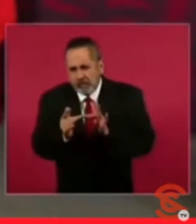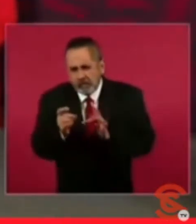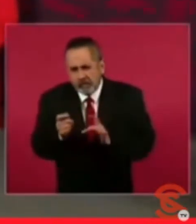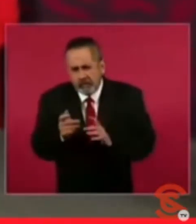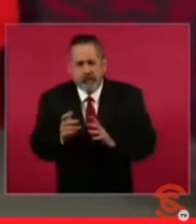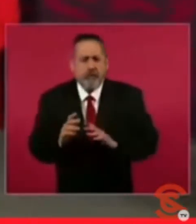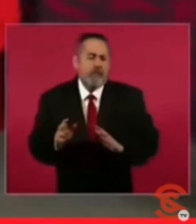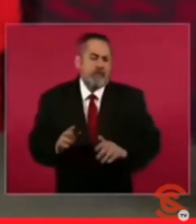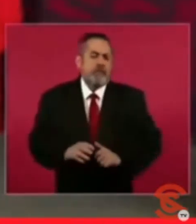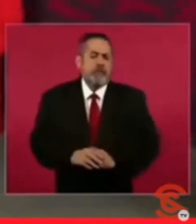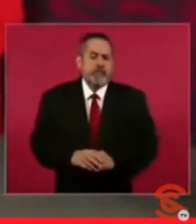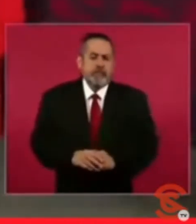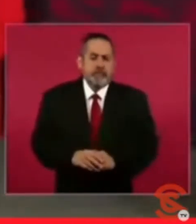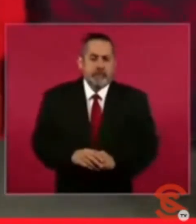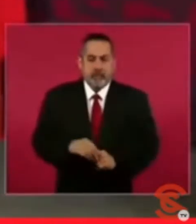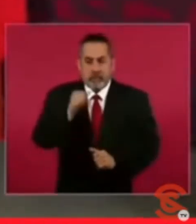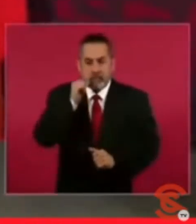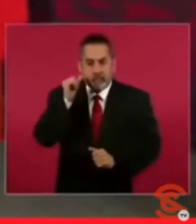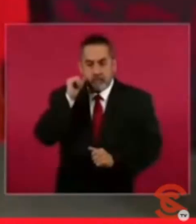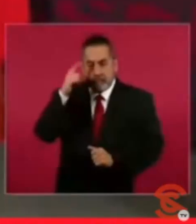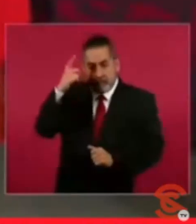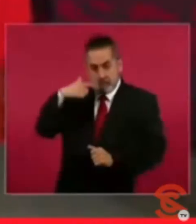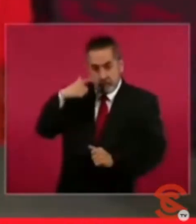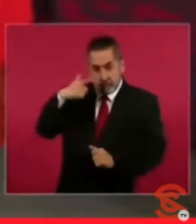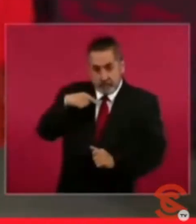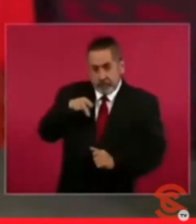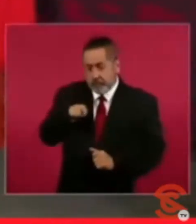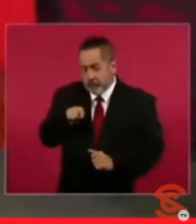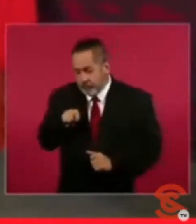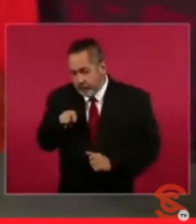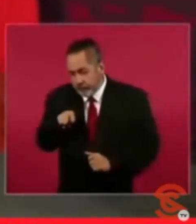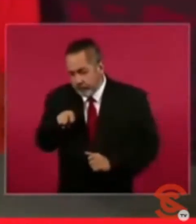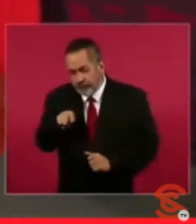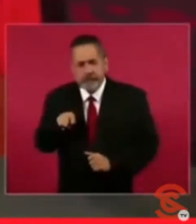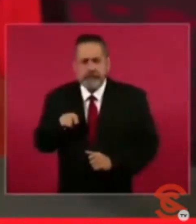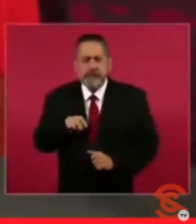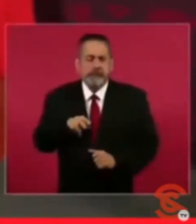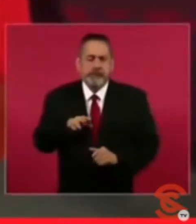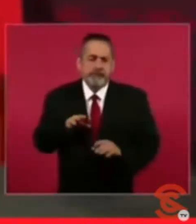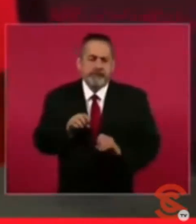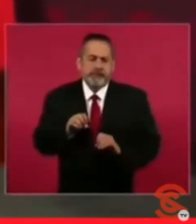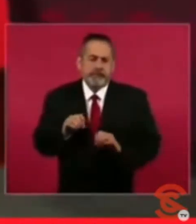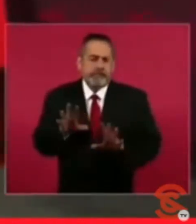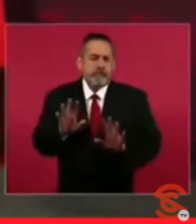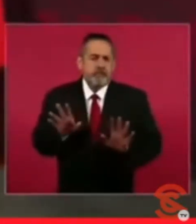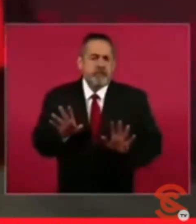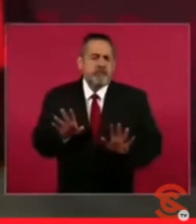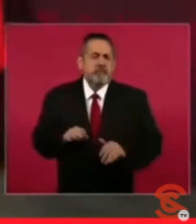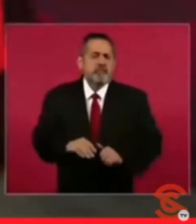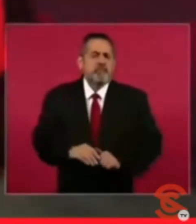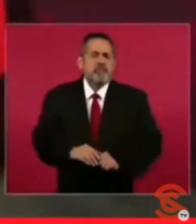hasta en la noche para que se